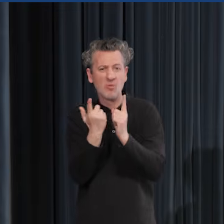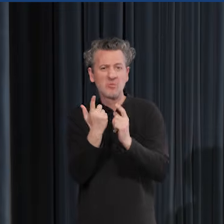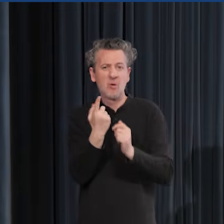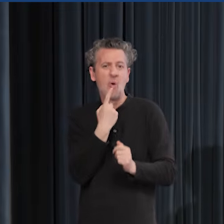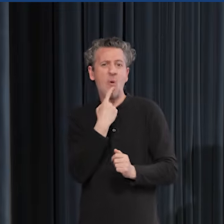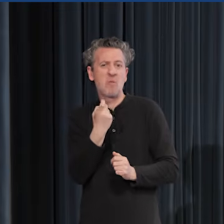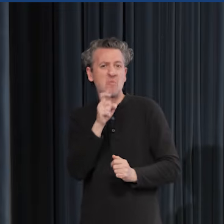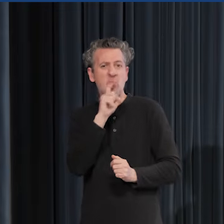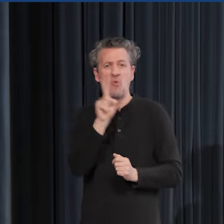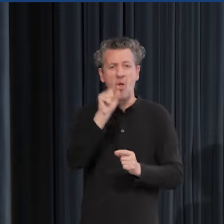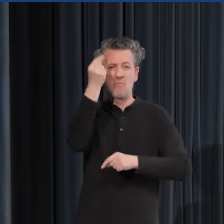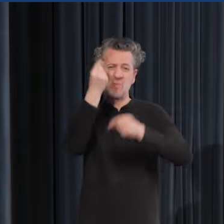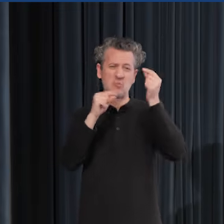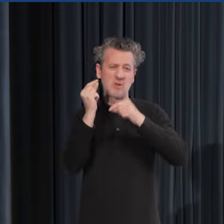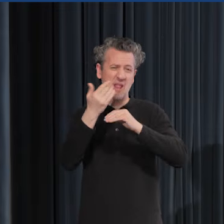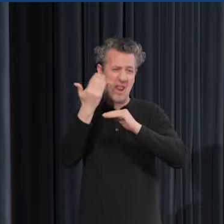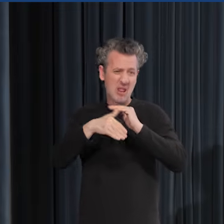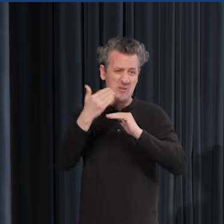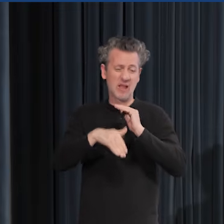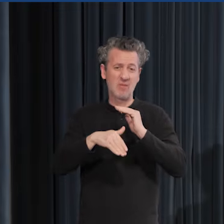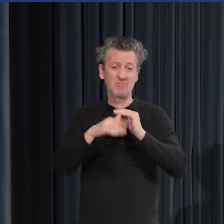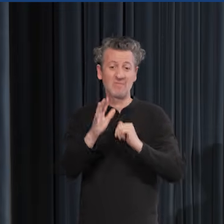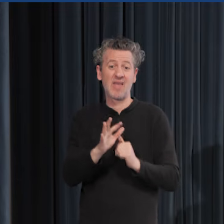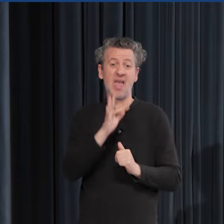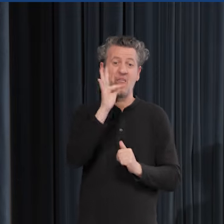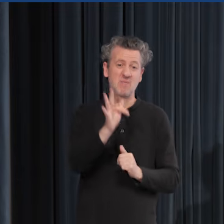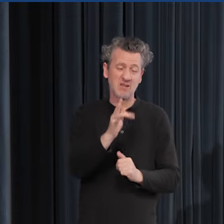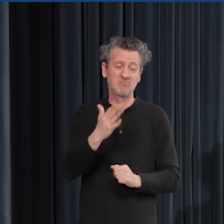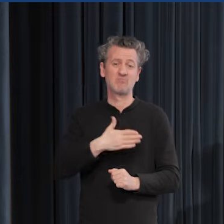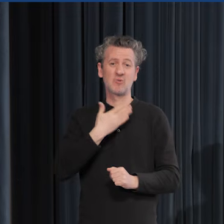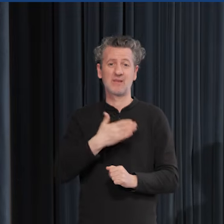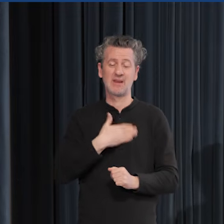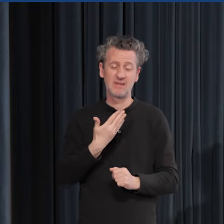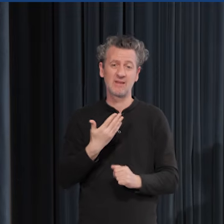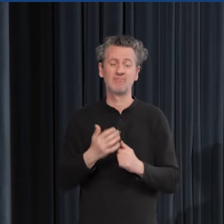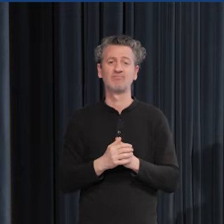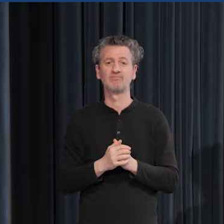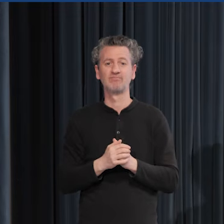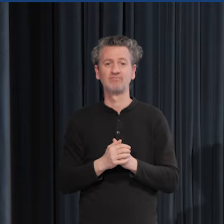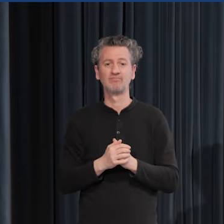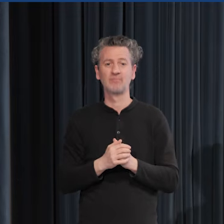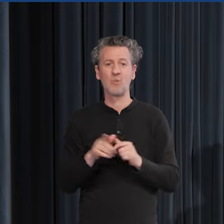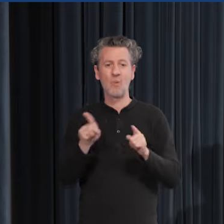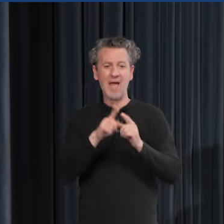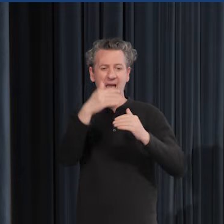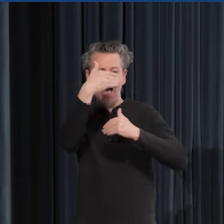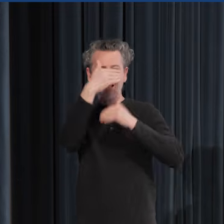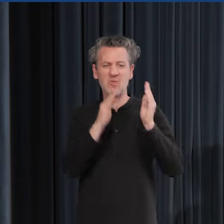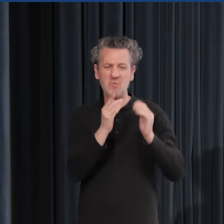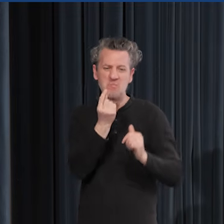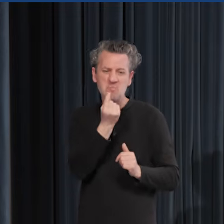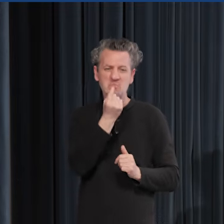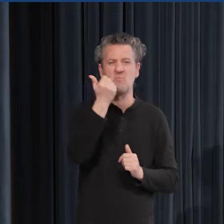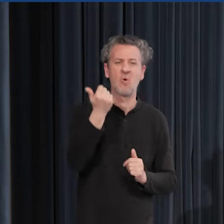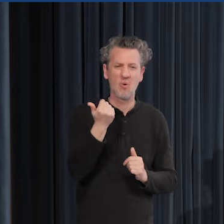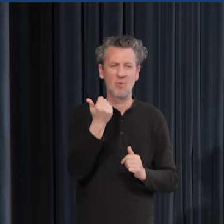complejidad técnica, presupuesto limitado, y que por ende, por desgracia, se suelen producir una desatención a veces de